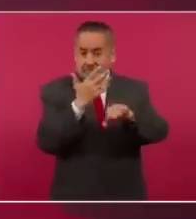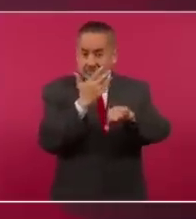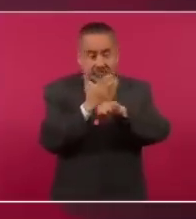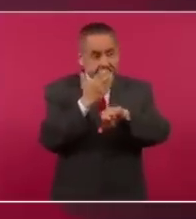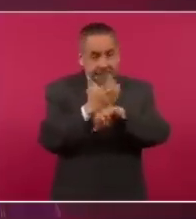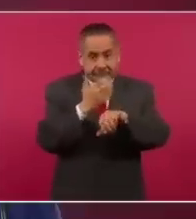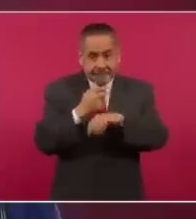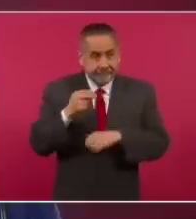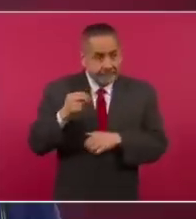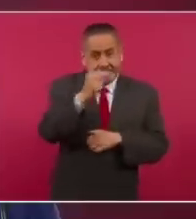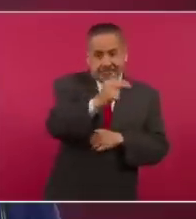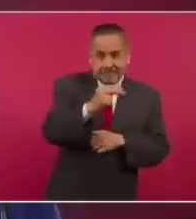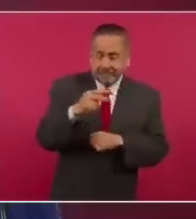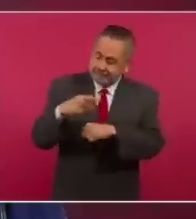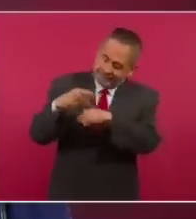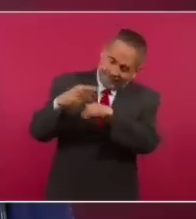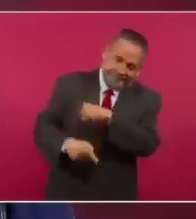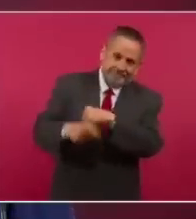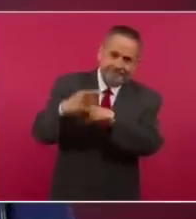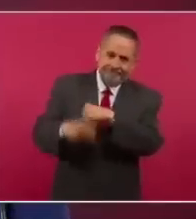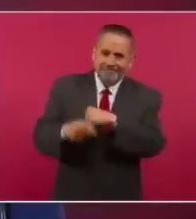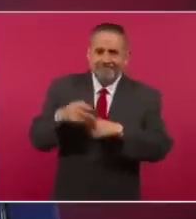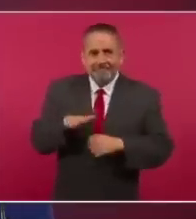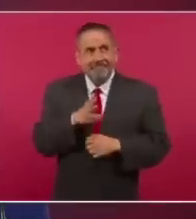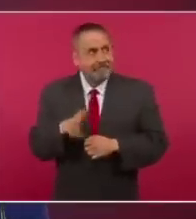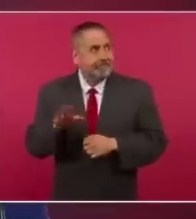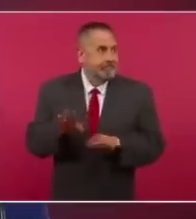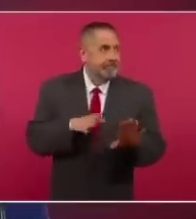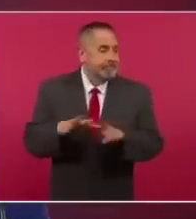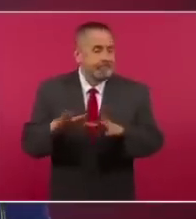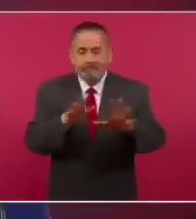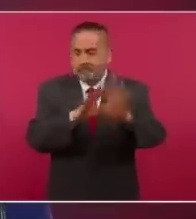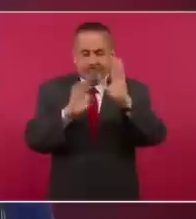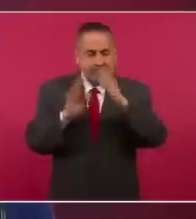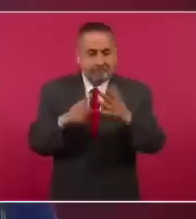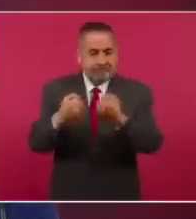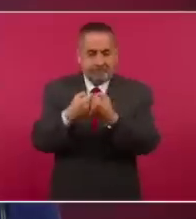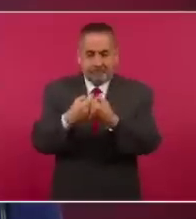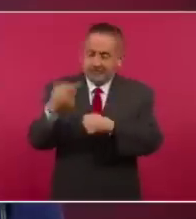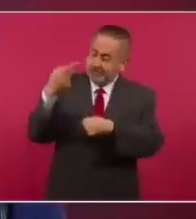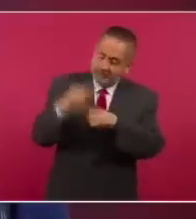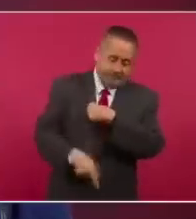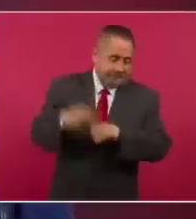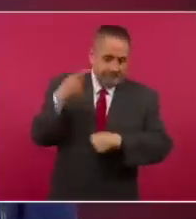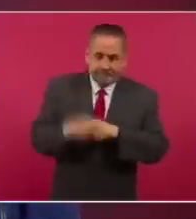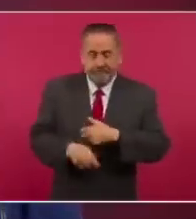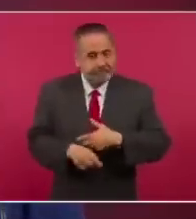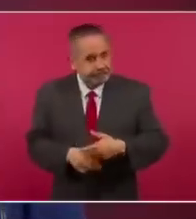mucho, mucho, muy riesgoso, sobre todo en los estados de la frontera. Entonces,